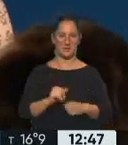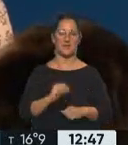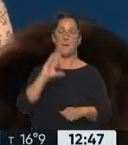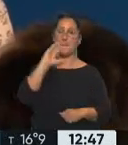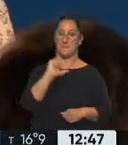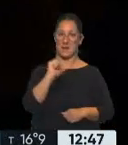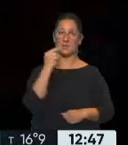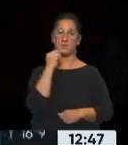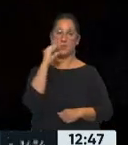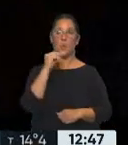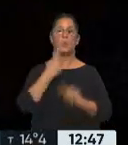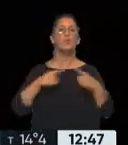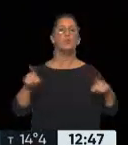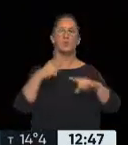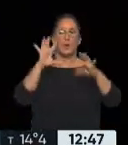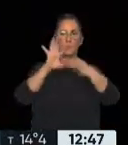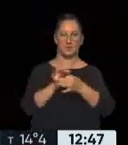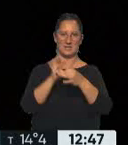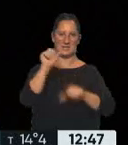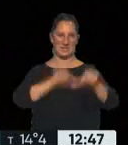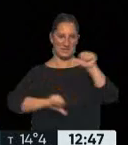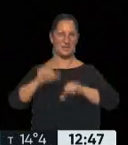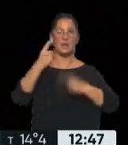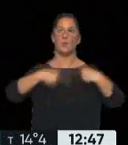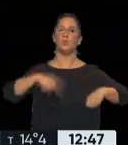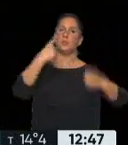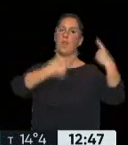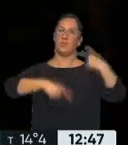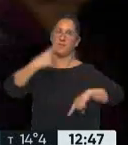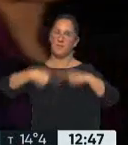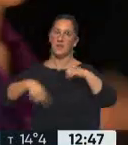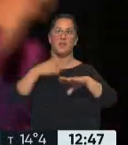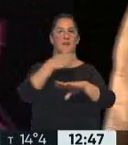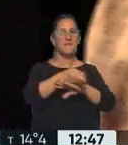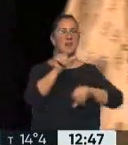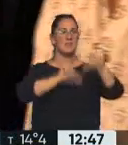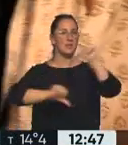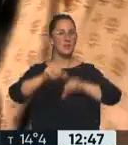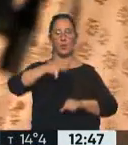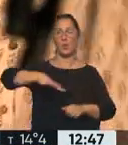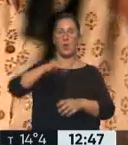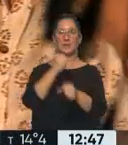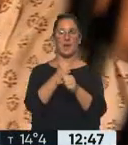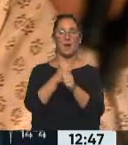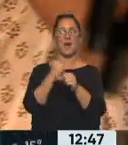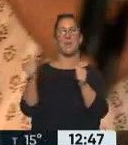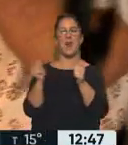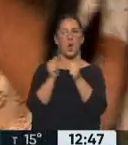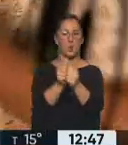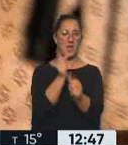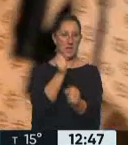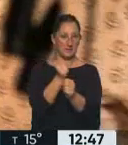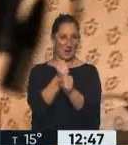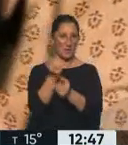las 23, música por la ciencia con músicos de distintos géneros que visitan a científicos en sus lugares de trabajo para acompañar sus tareas